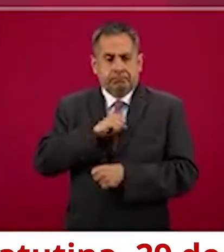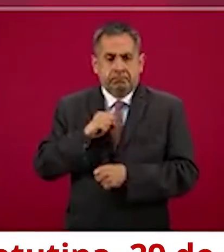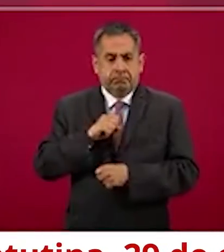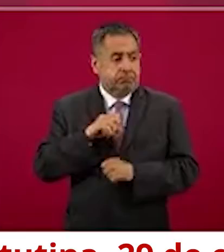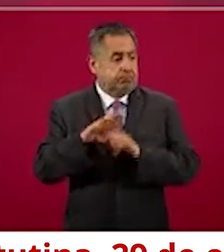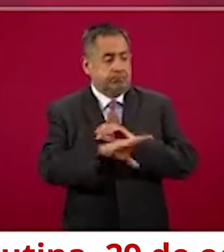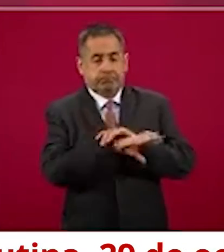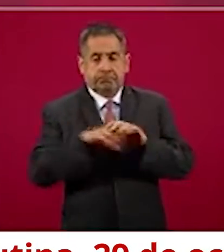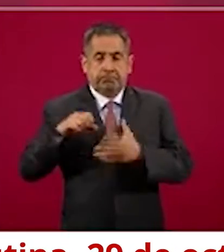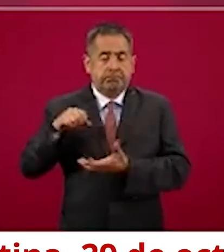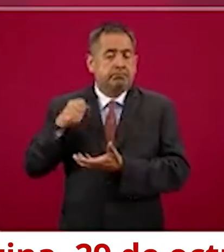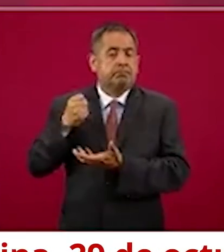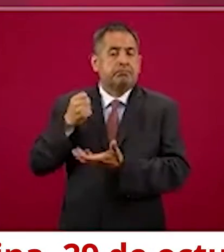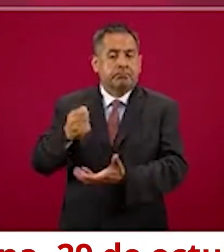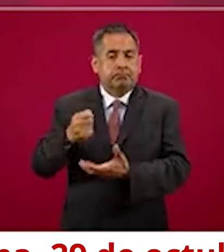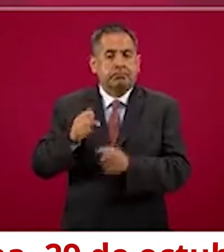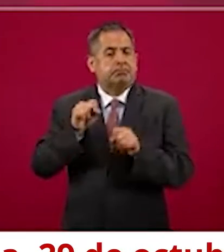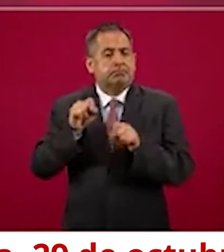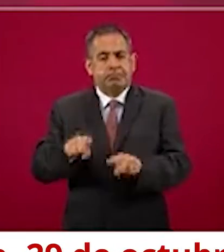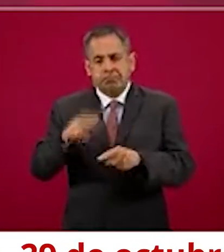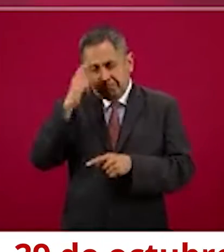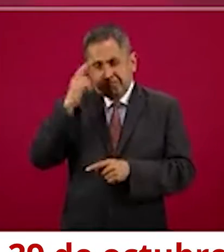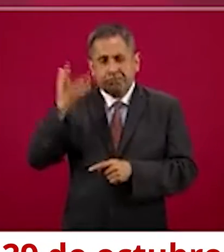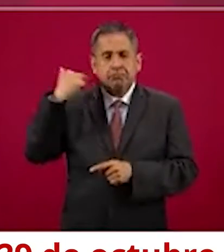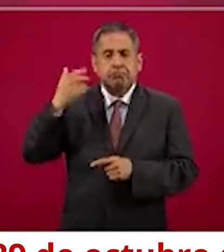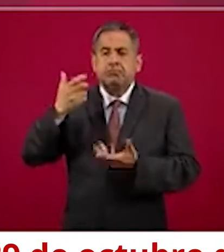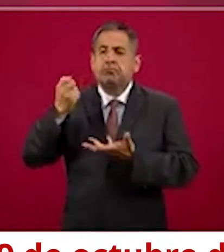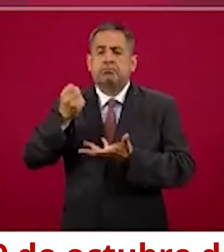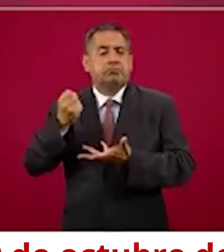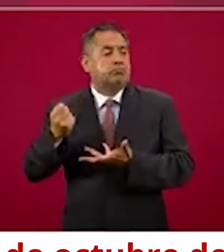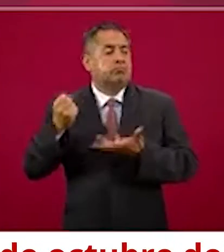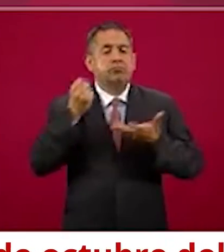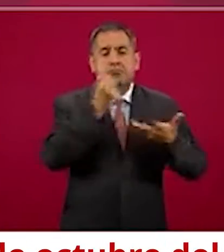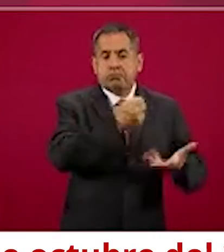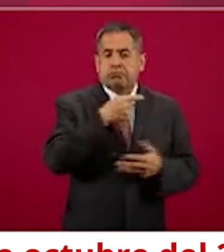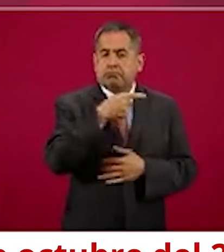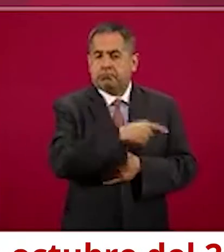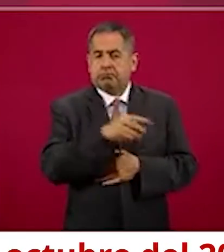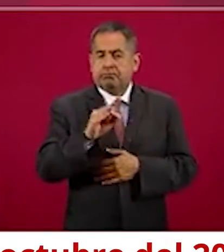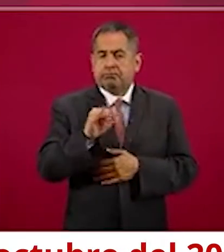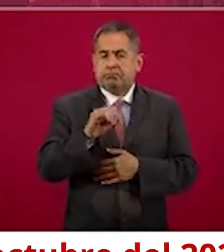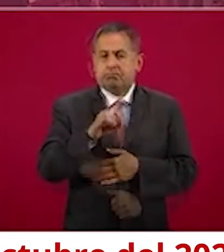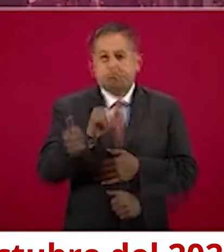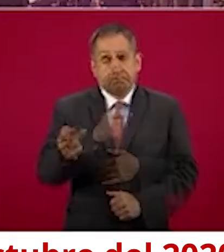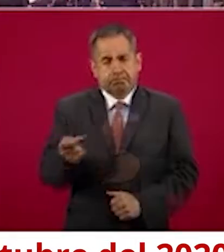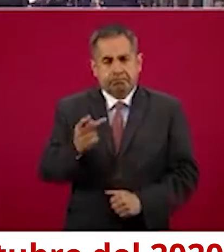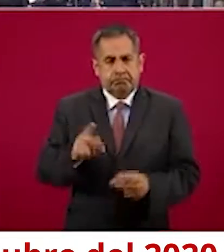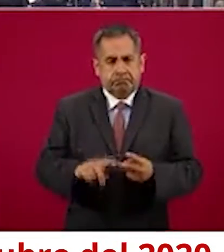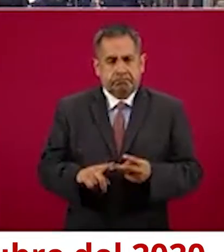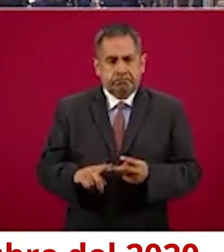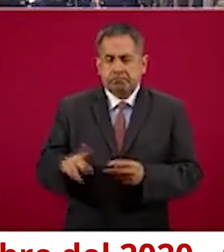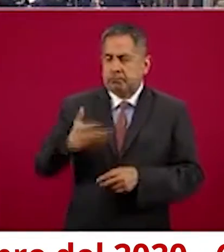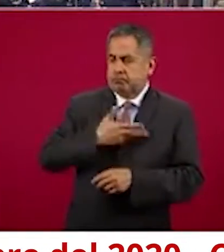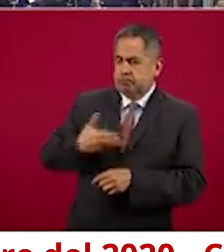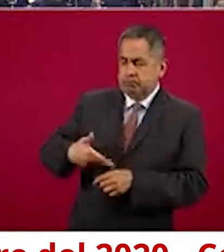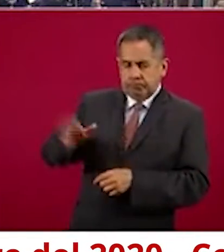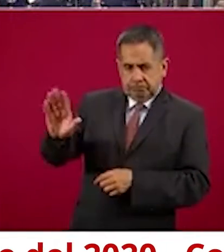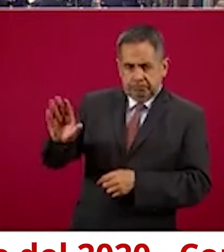del presupuesto del sector salud, parte del cual es alimentado de estos fondos. Es